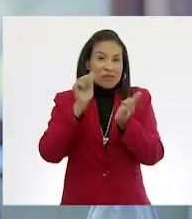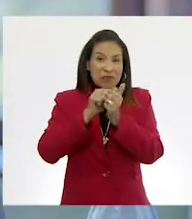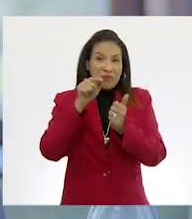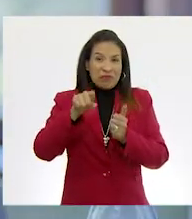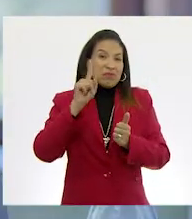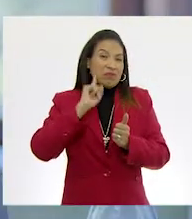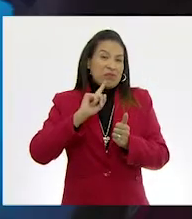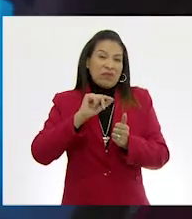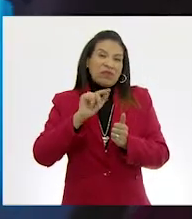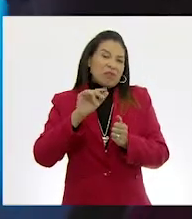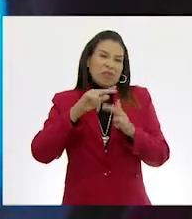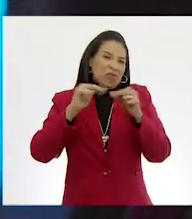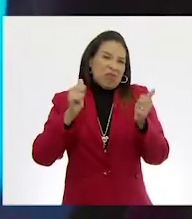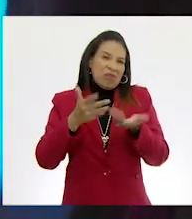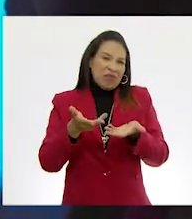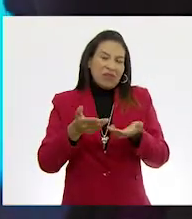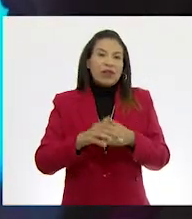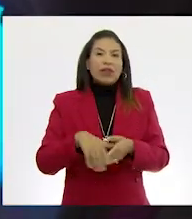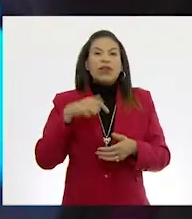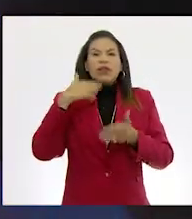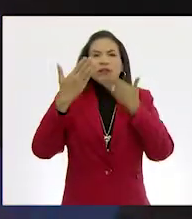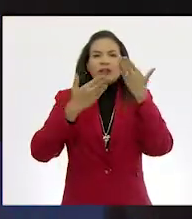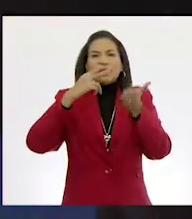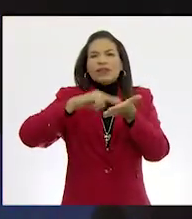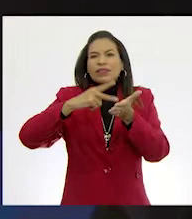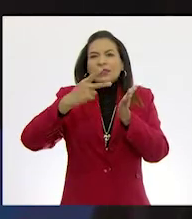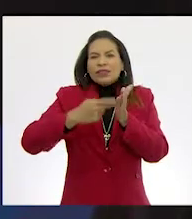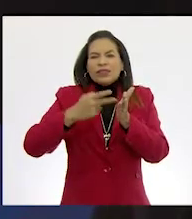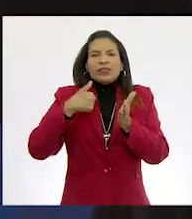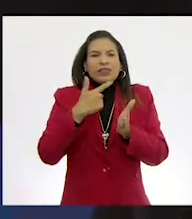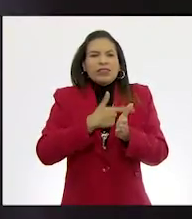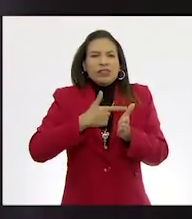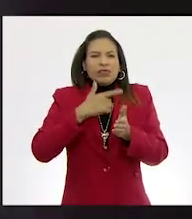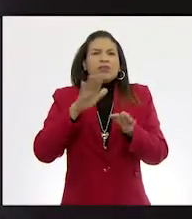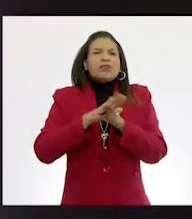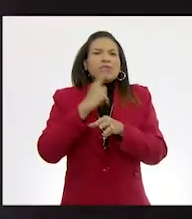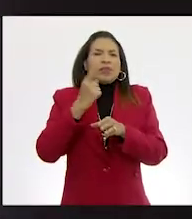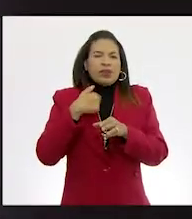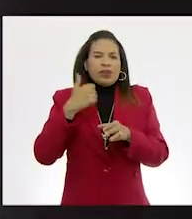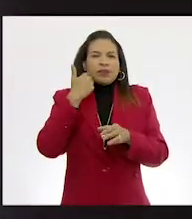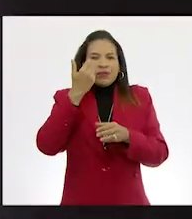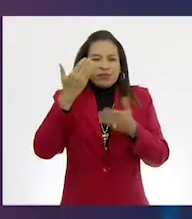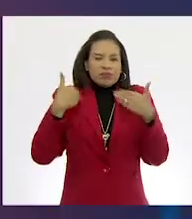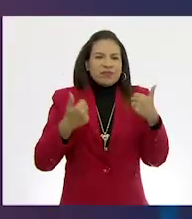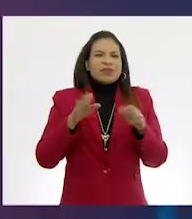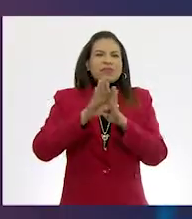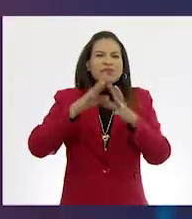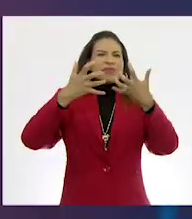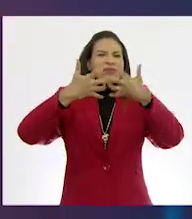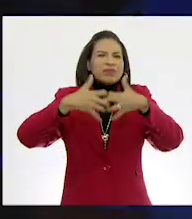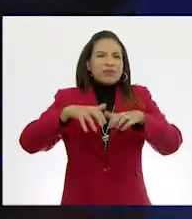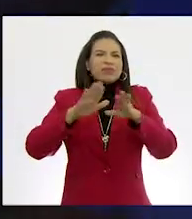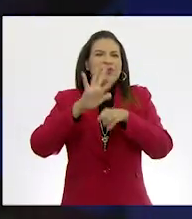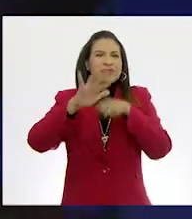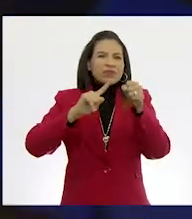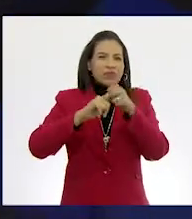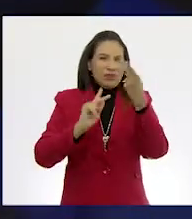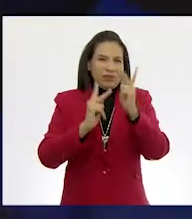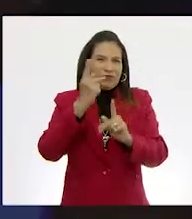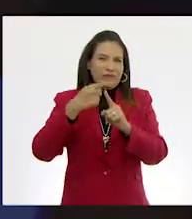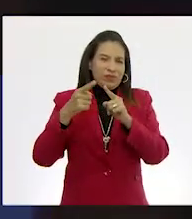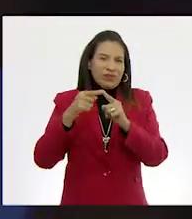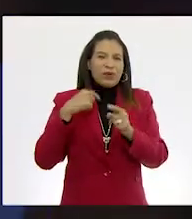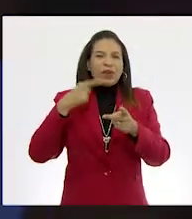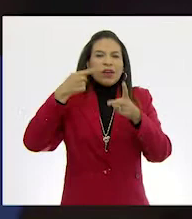contigo decidí estudiar ingeniería bioquímica porque me ayudó a entender cómo funcionaban los seres vivos pero también empezó mi